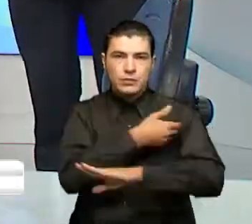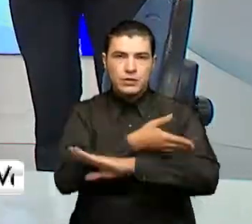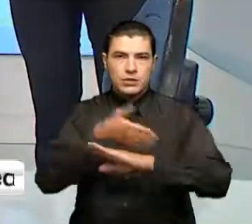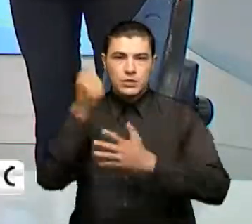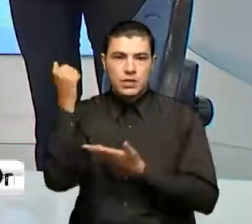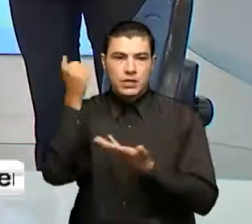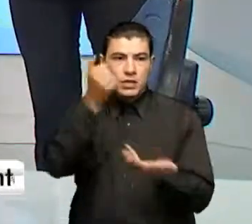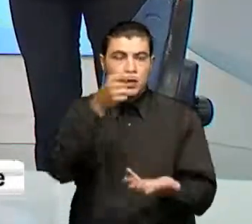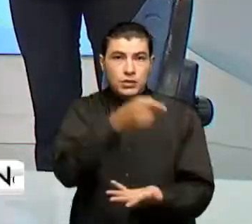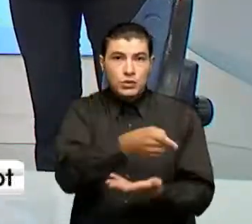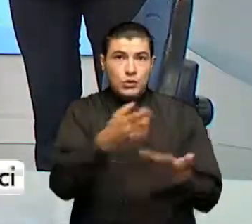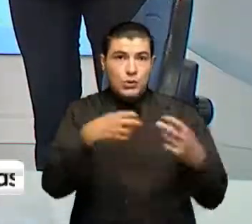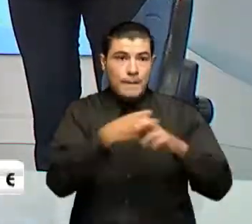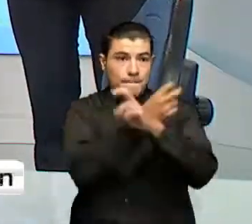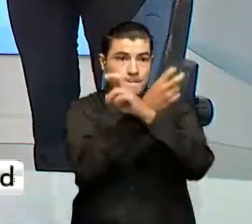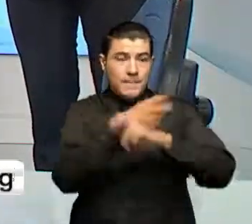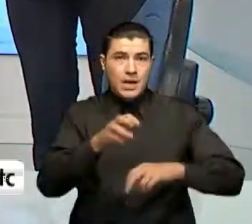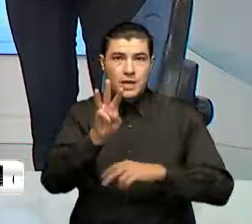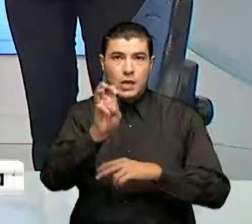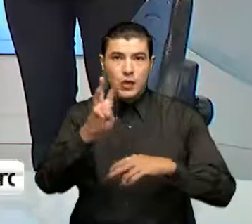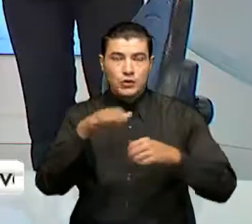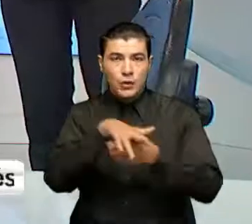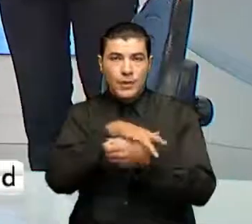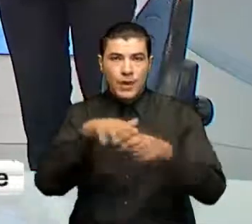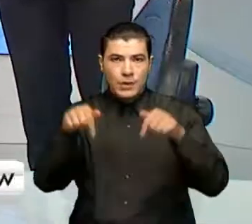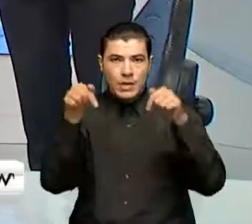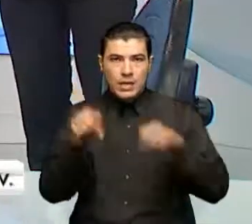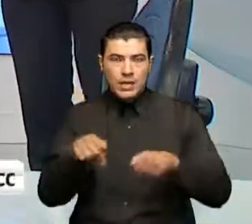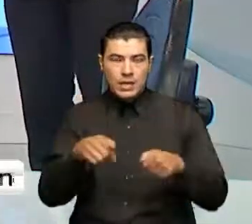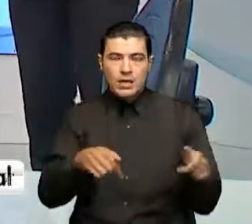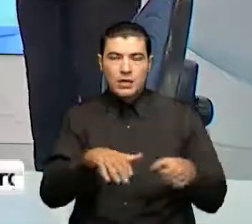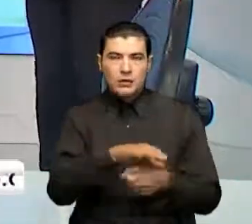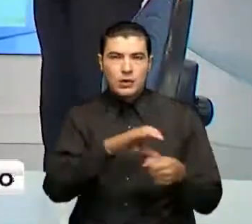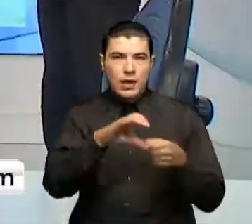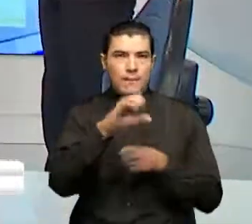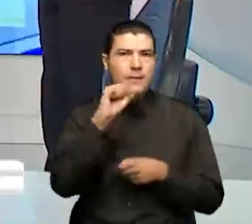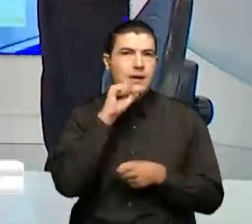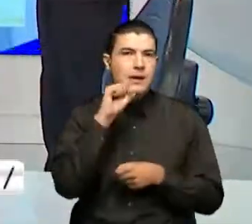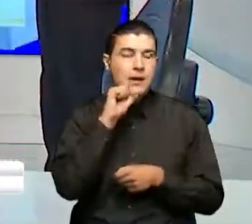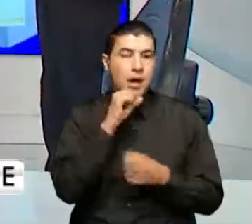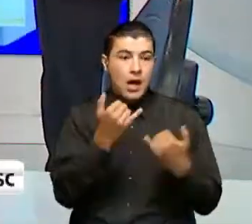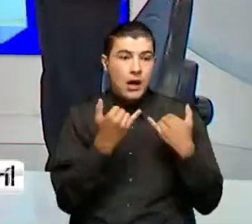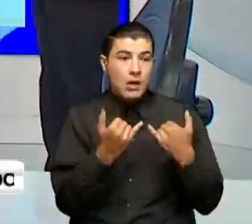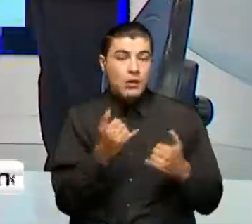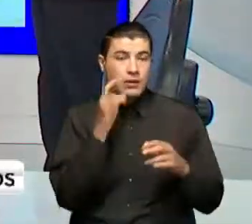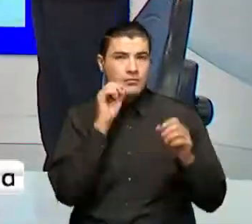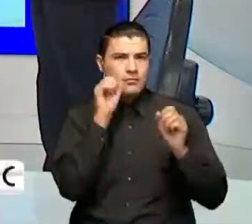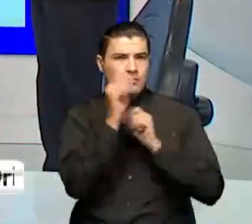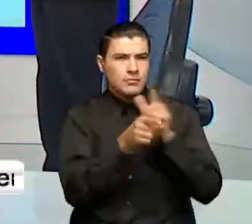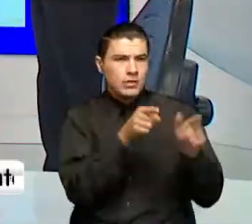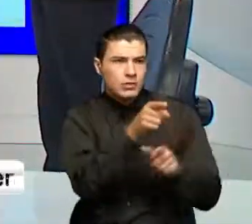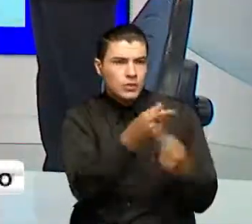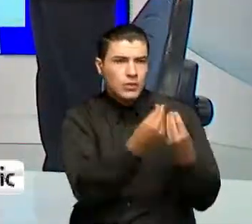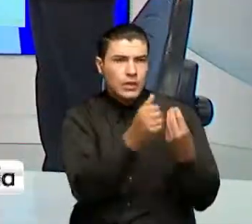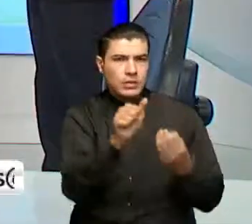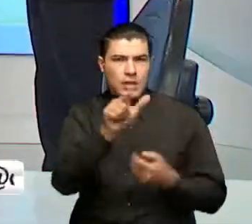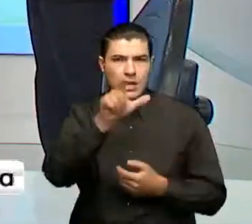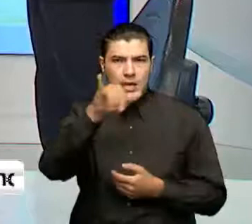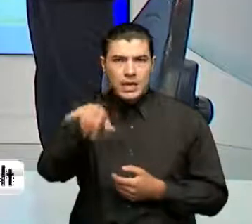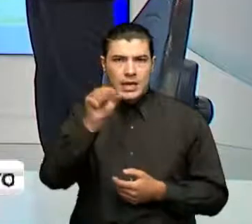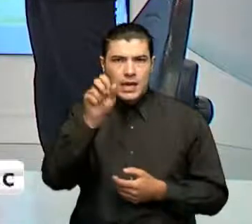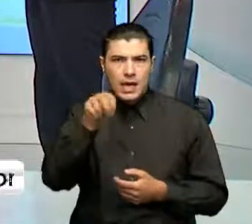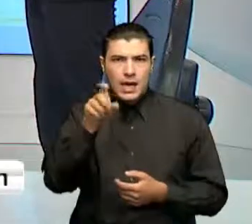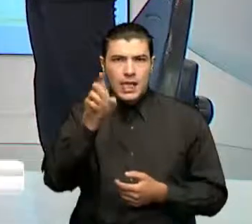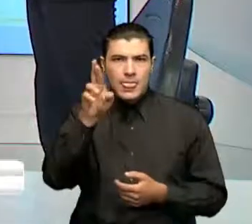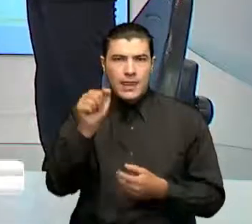invertidos en parques de ocho barrios del puerto petrolero de colombia por eso le preguntamos a esta hora nuestra compañera alejandra rincón más detalles sobre